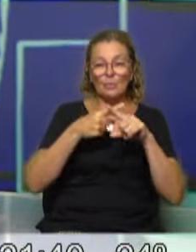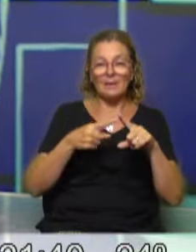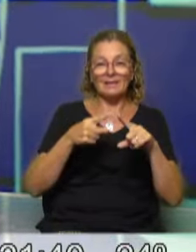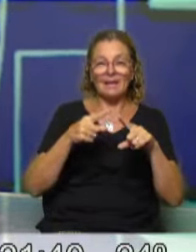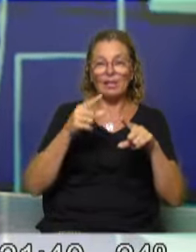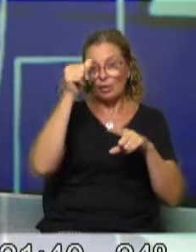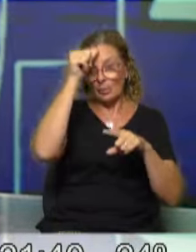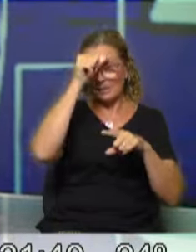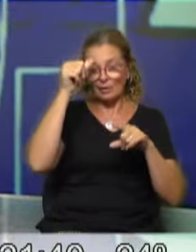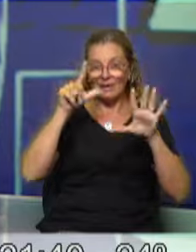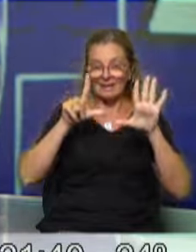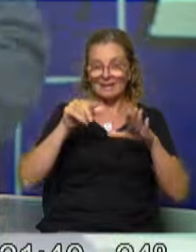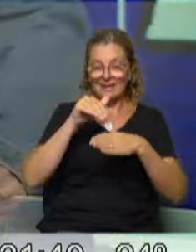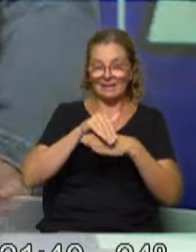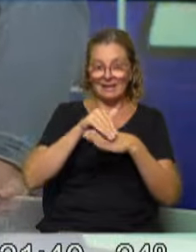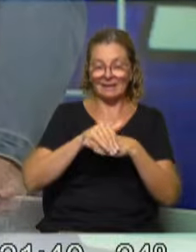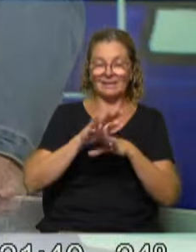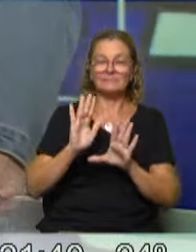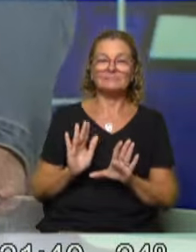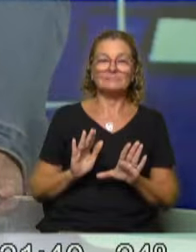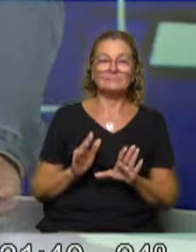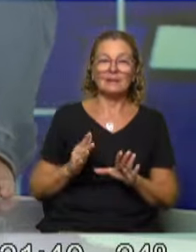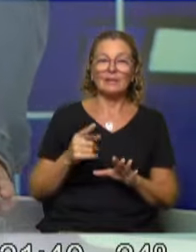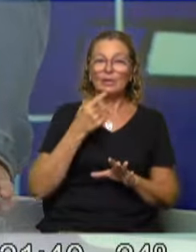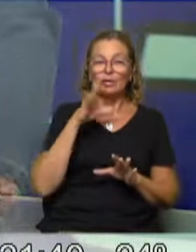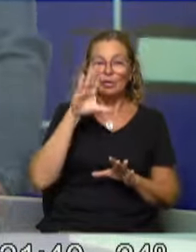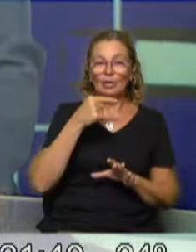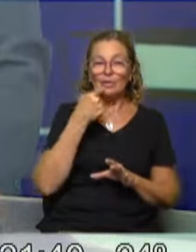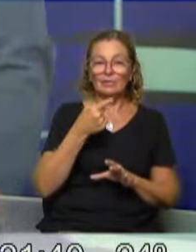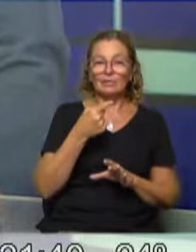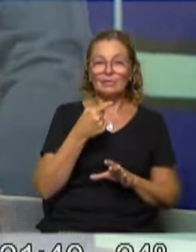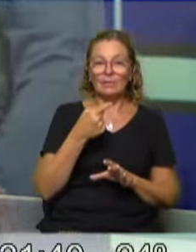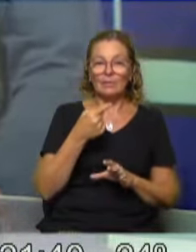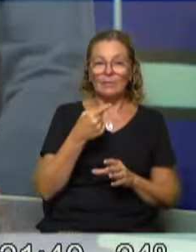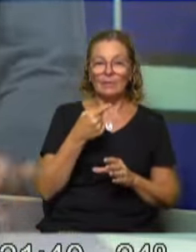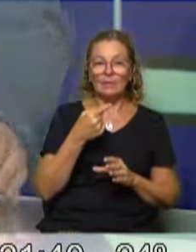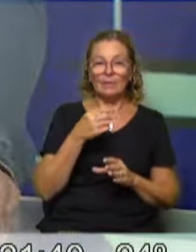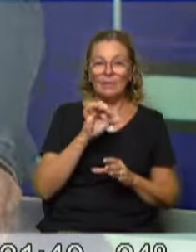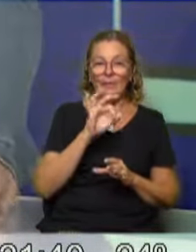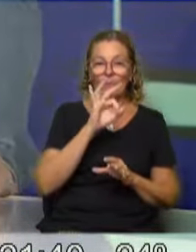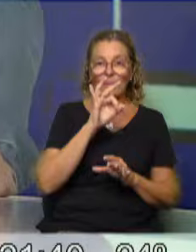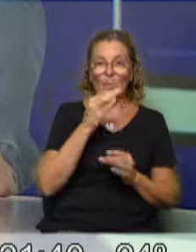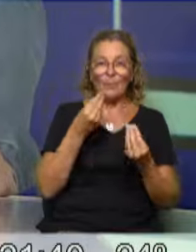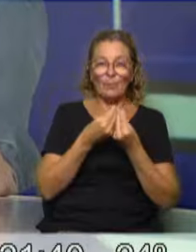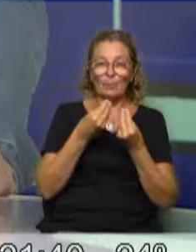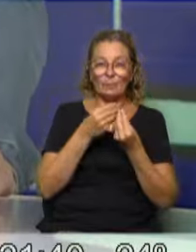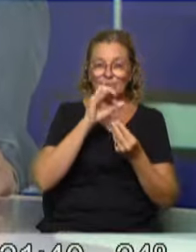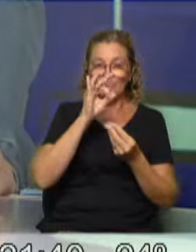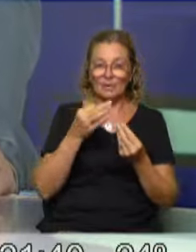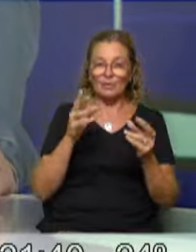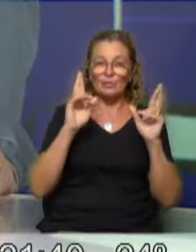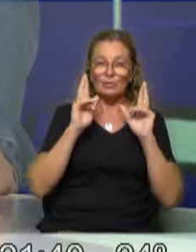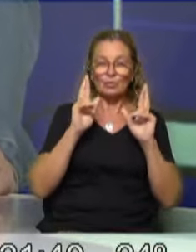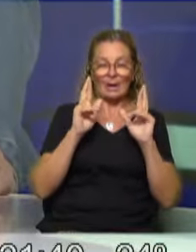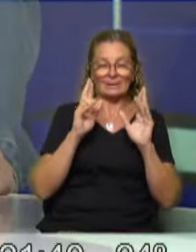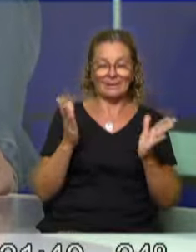19 horas en la Sala Verdi. Excelente, todo dicho. Como decimos acá, toneladas de caca para esto. Con mucha suerte, mucho